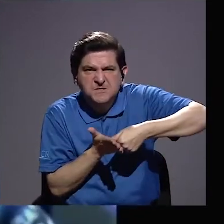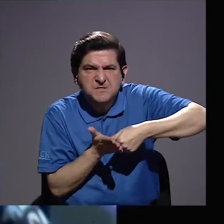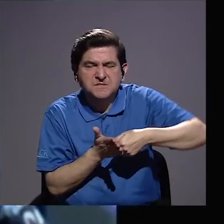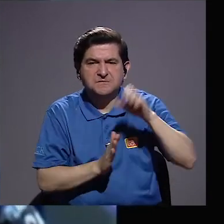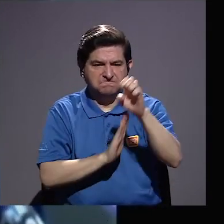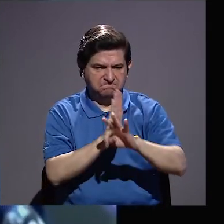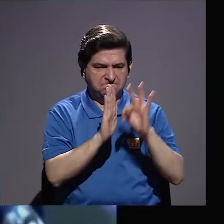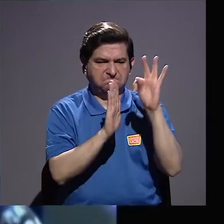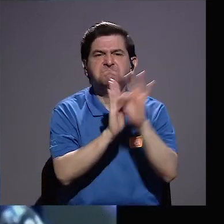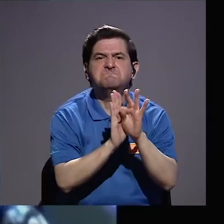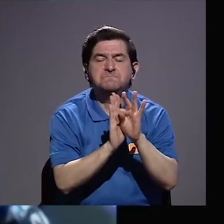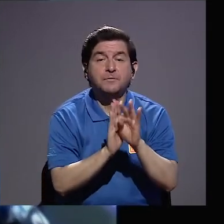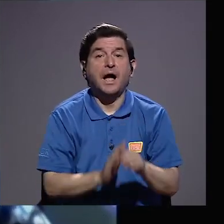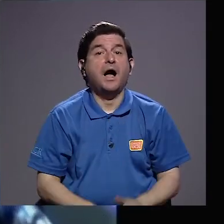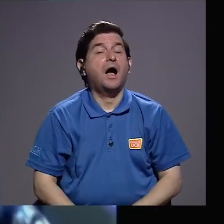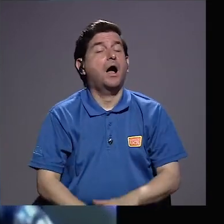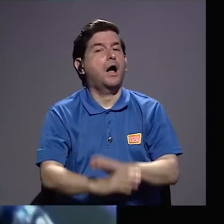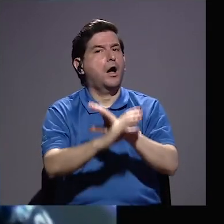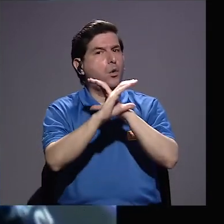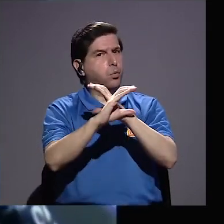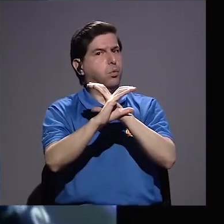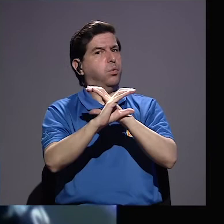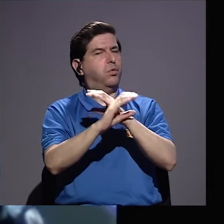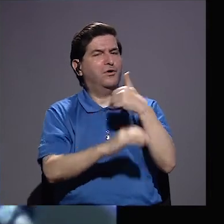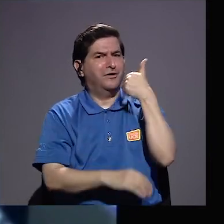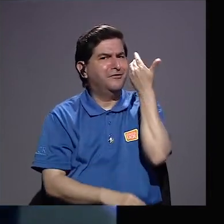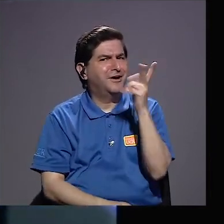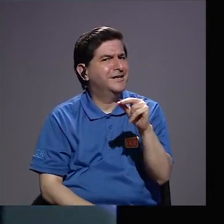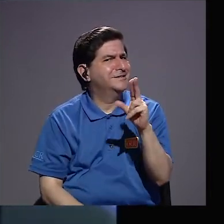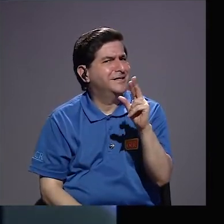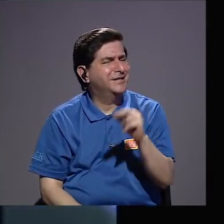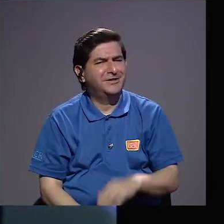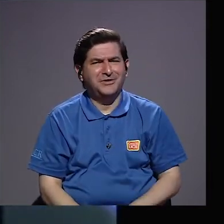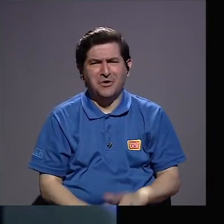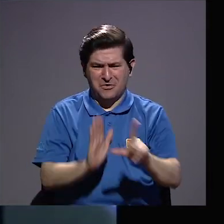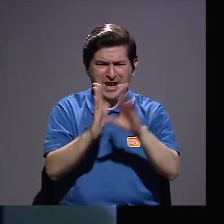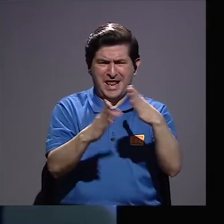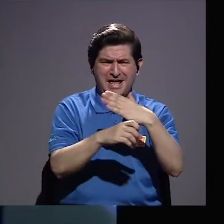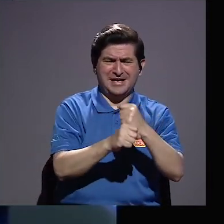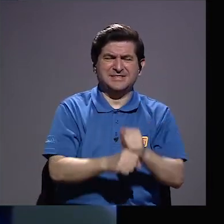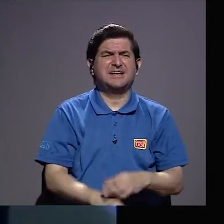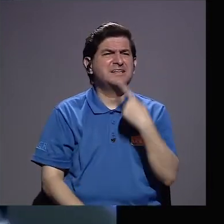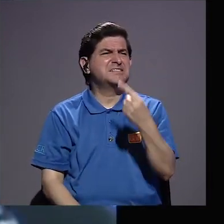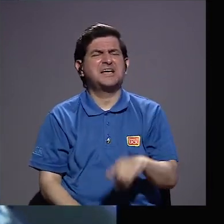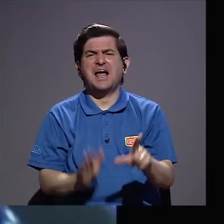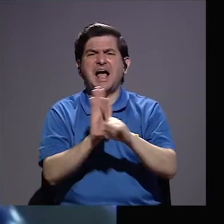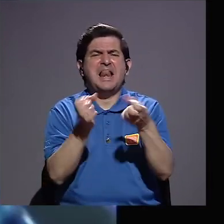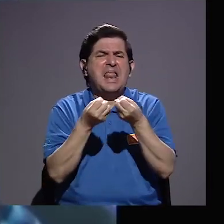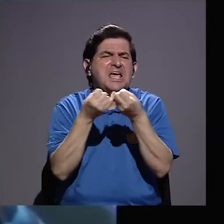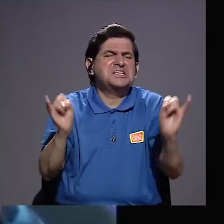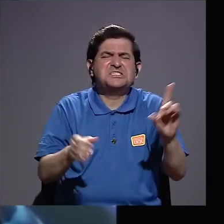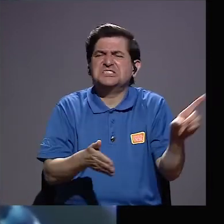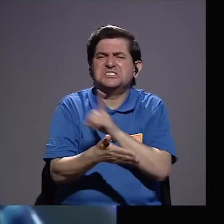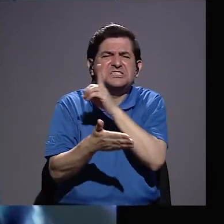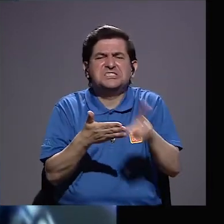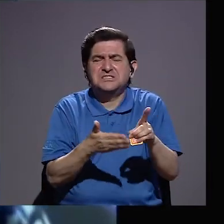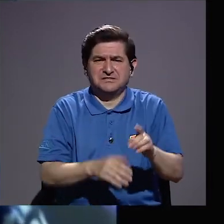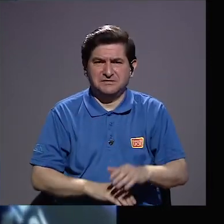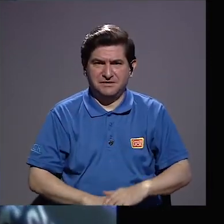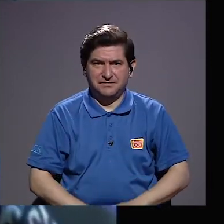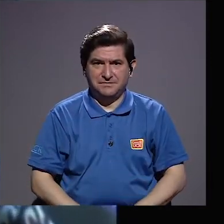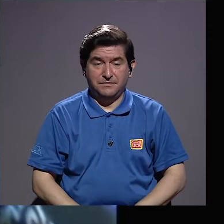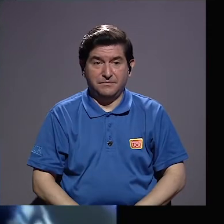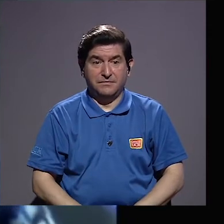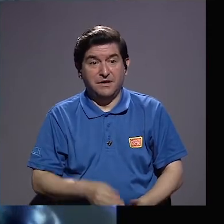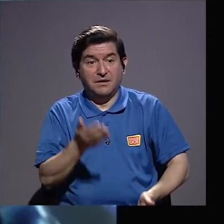reforzar los estereotipos, y por eso hay que tener tanto cuidado. No es tan fácil hacer leyes así, hagamos leyes que no tengan ninguna discriminación.